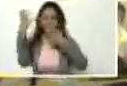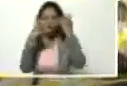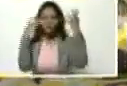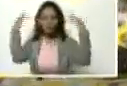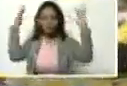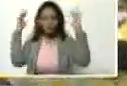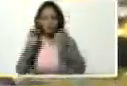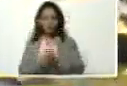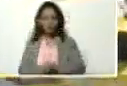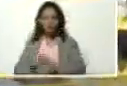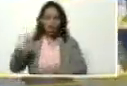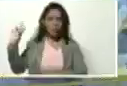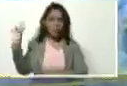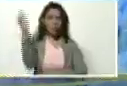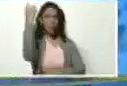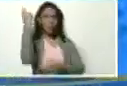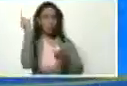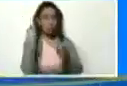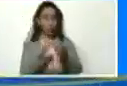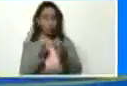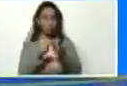Y en segundo lugar,